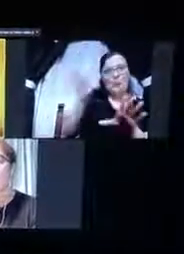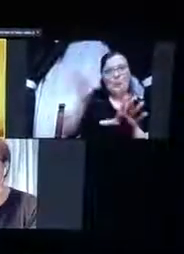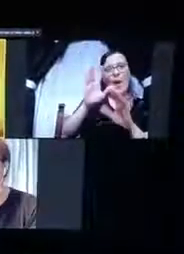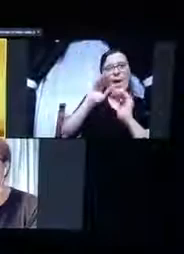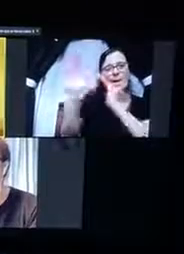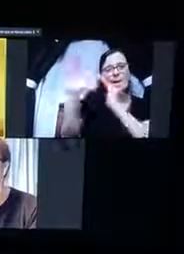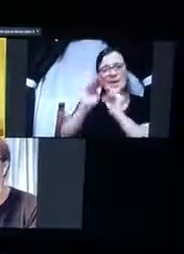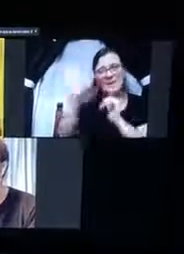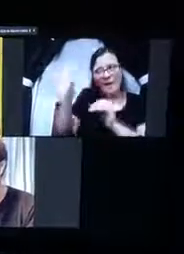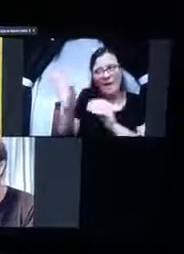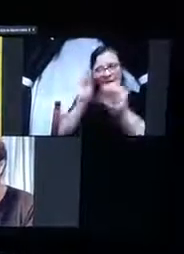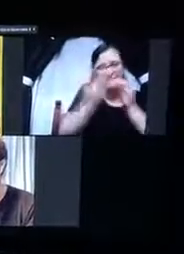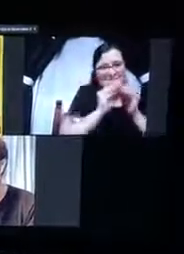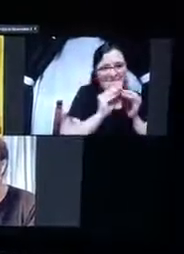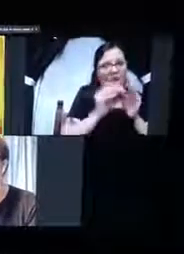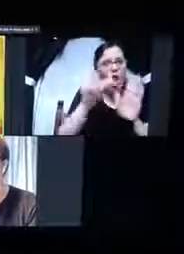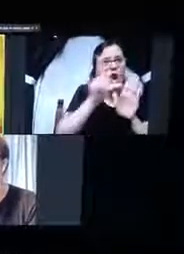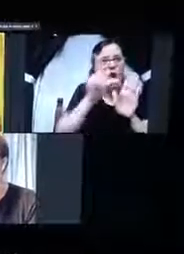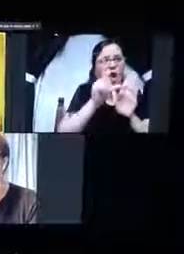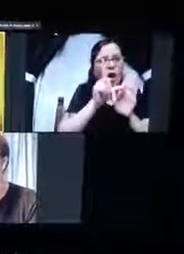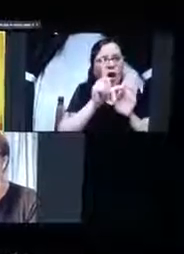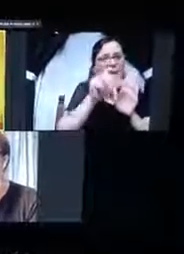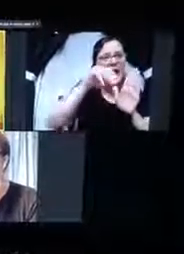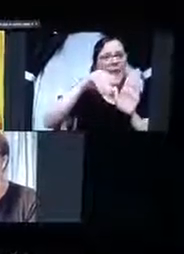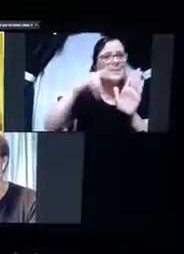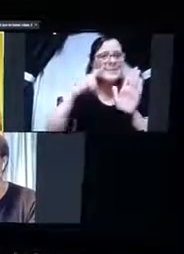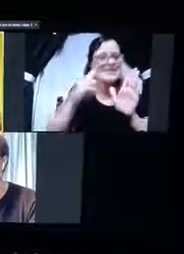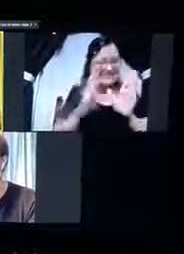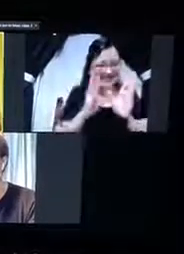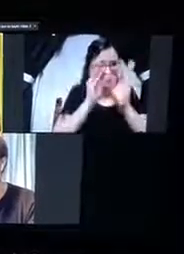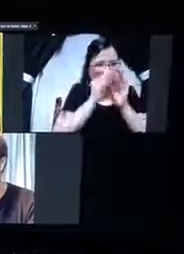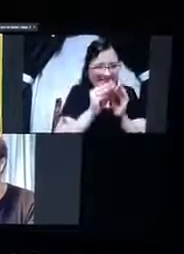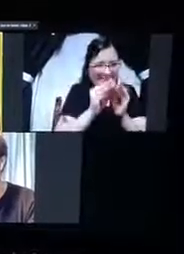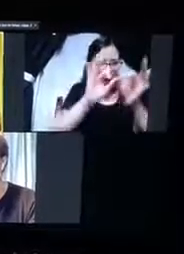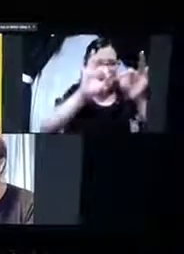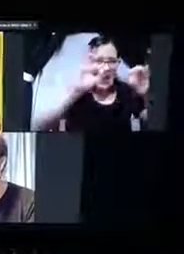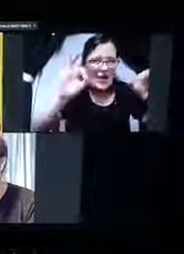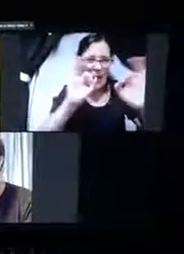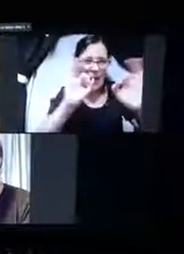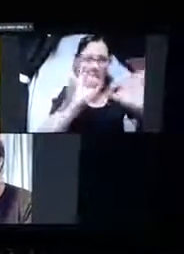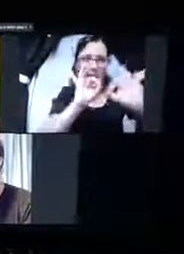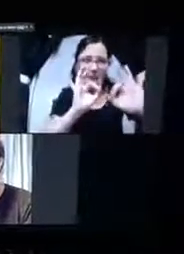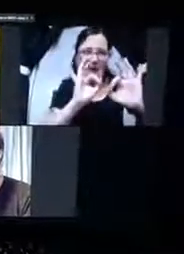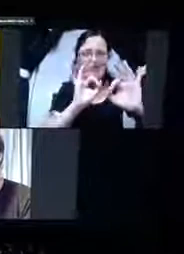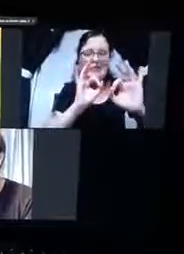y con digamos, el enfoque de logogenia incorporábamos ese